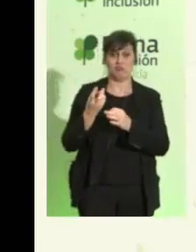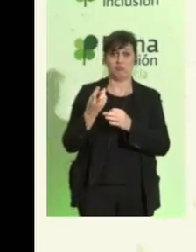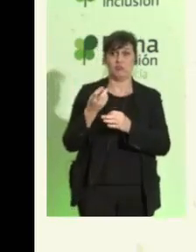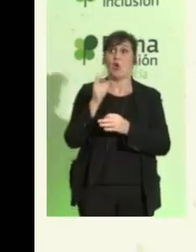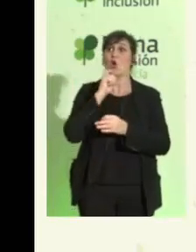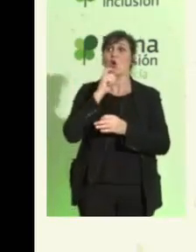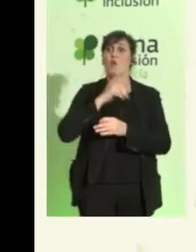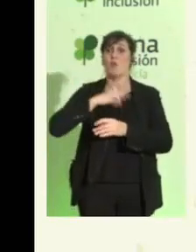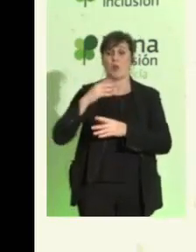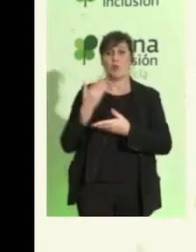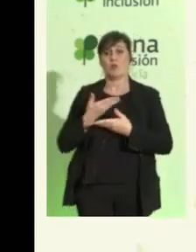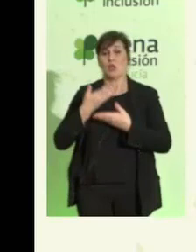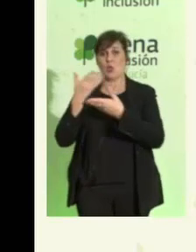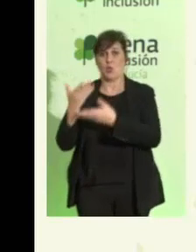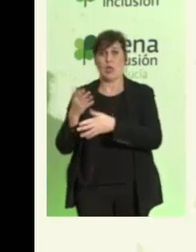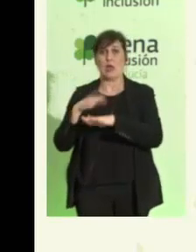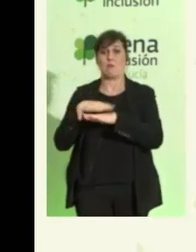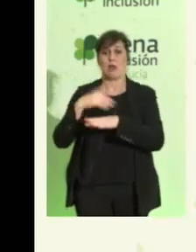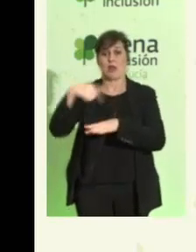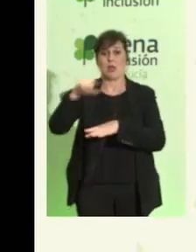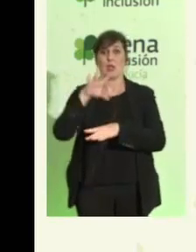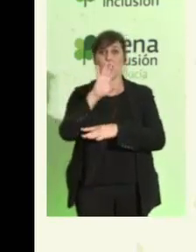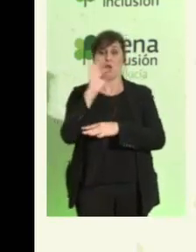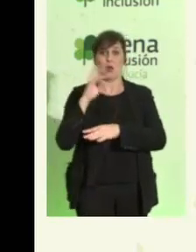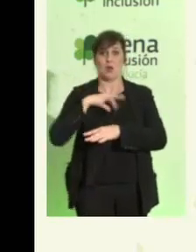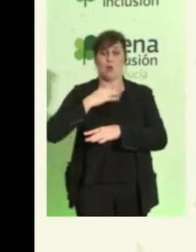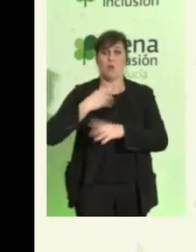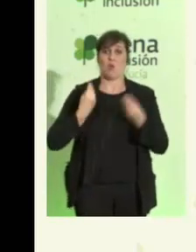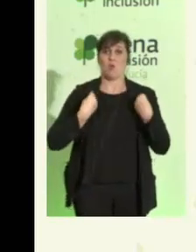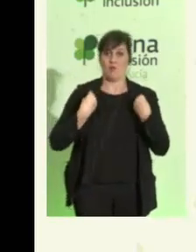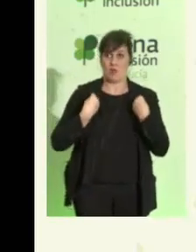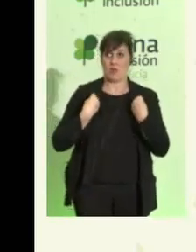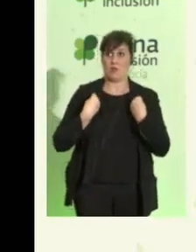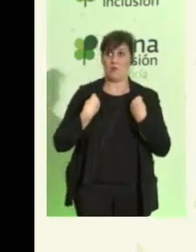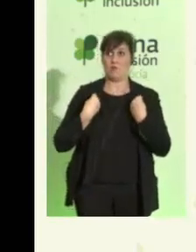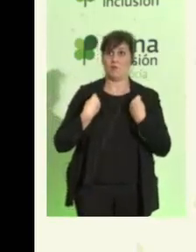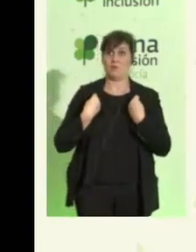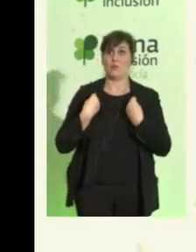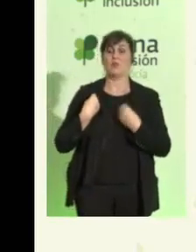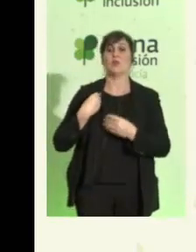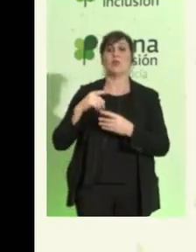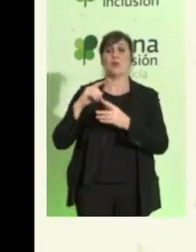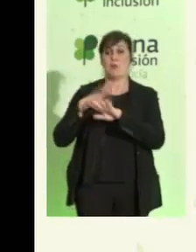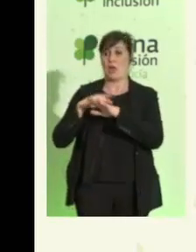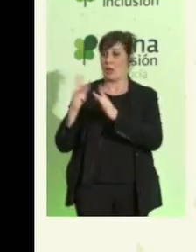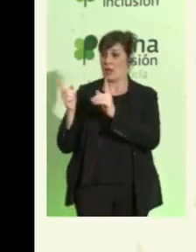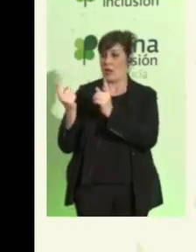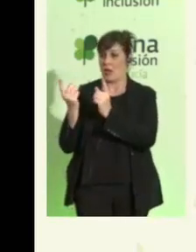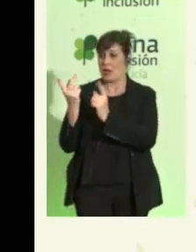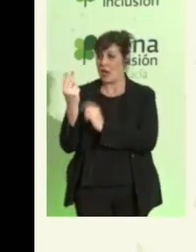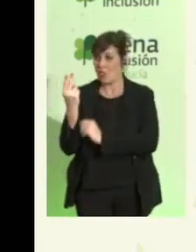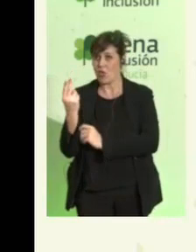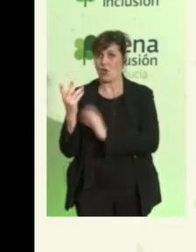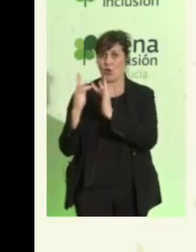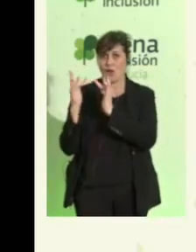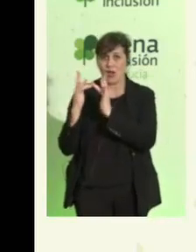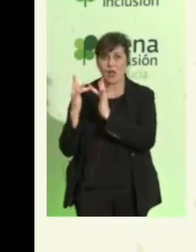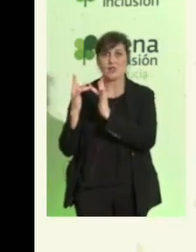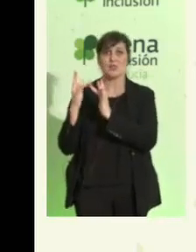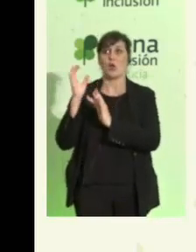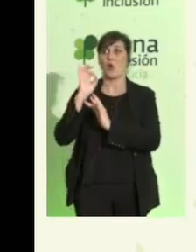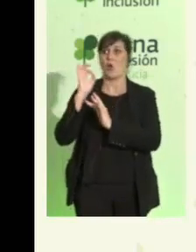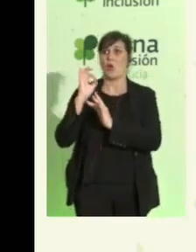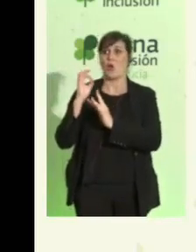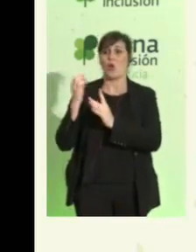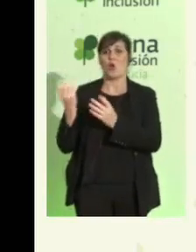vida, gente a la que ellos quisieran y que ellos les quisieran, y luego también personas que pudieran vivir con ellos toda la vida